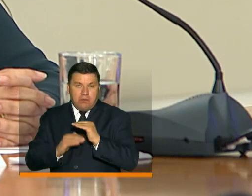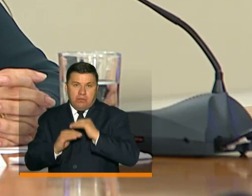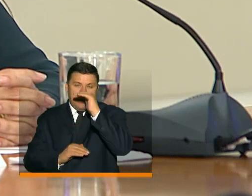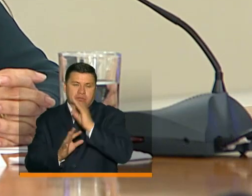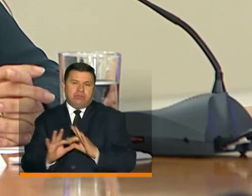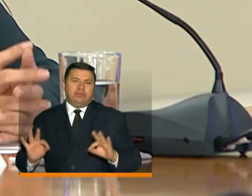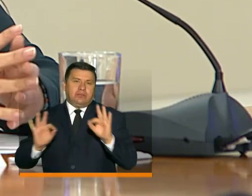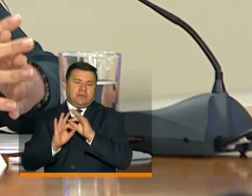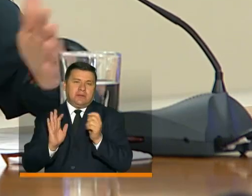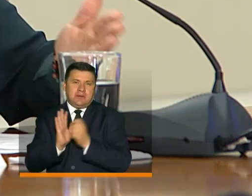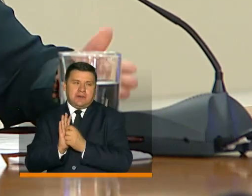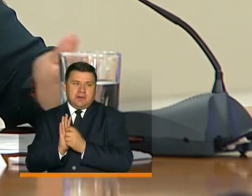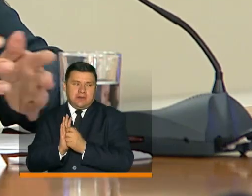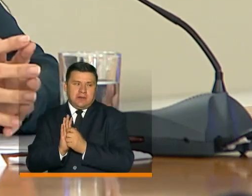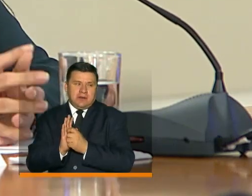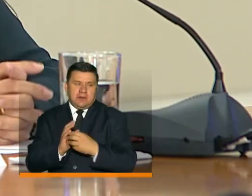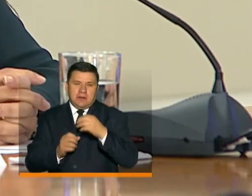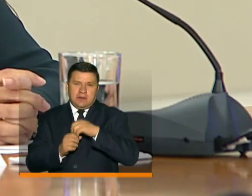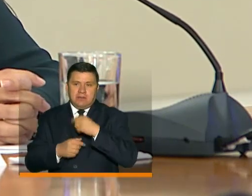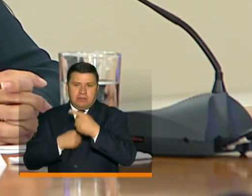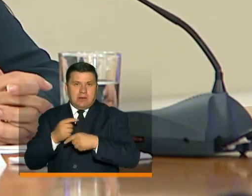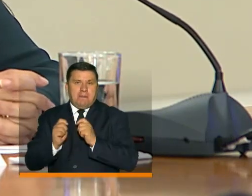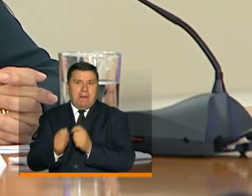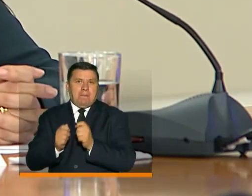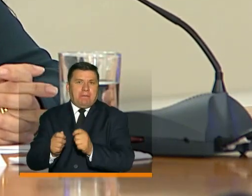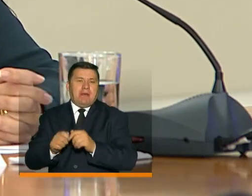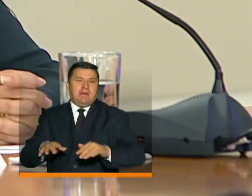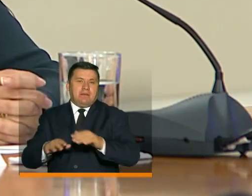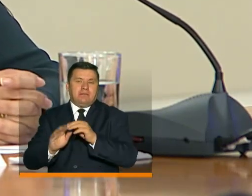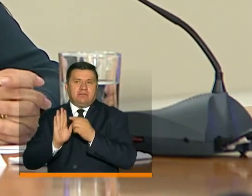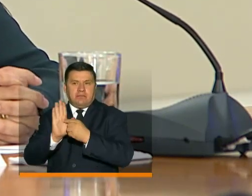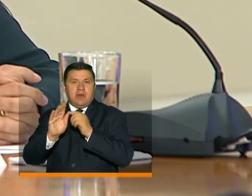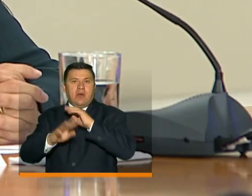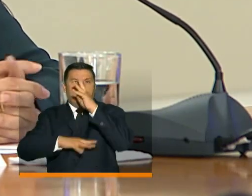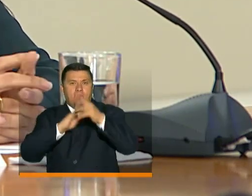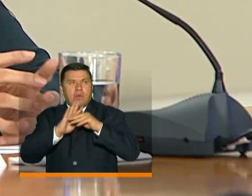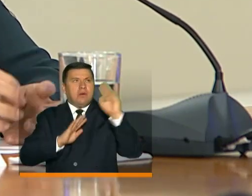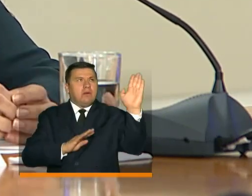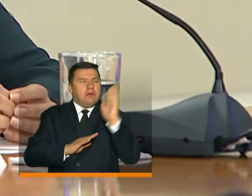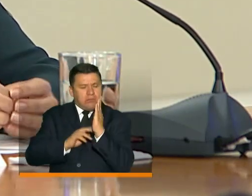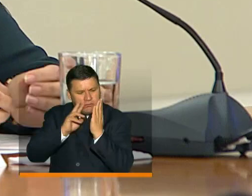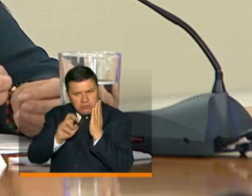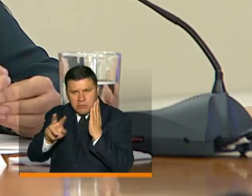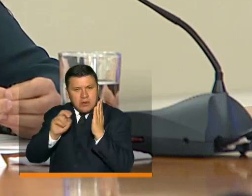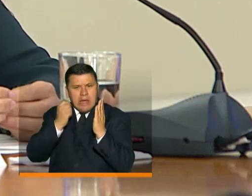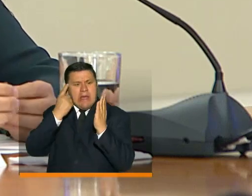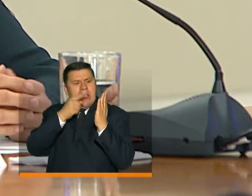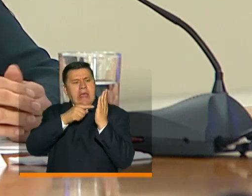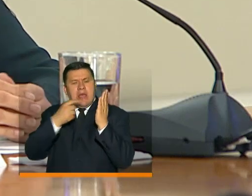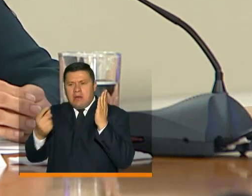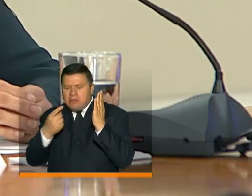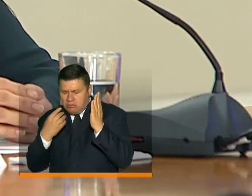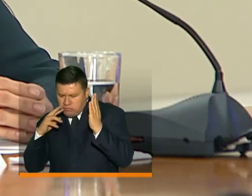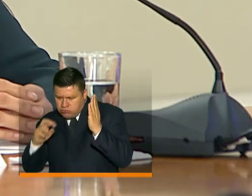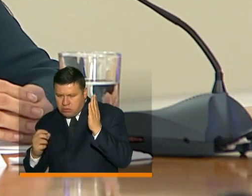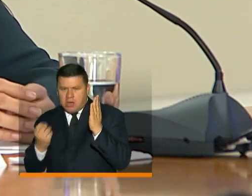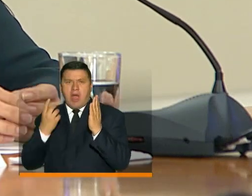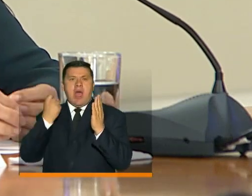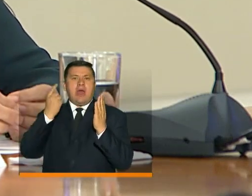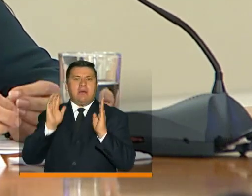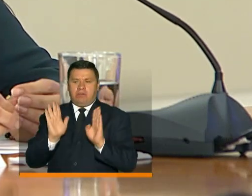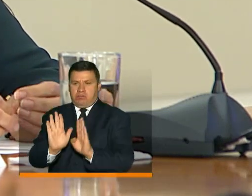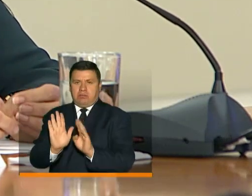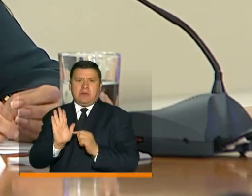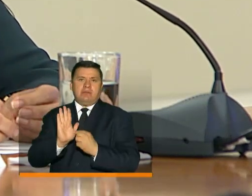importante en relación a las secuencias que se han publicado a nivel mundial. Entonces podemos entender cómo ha sido